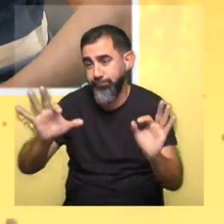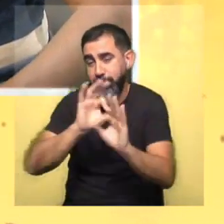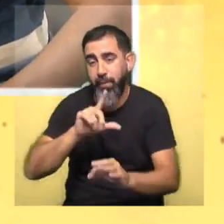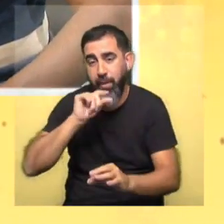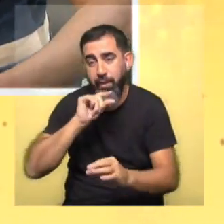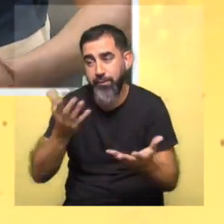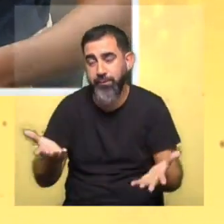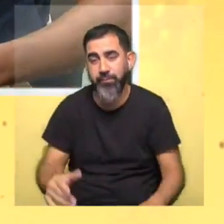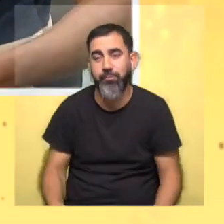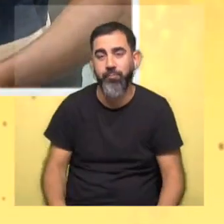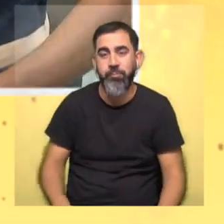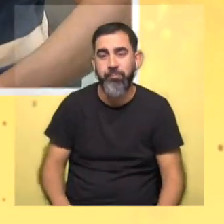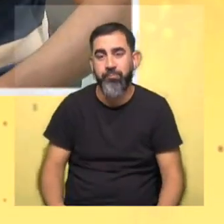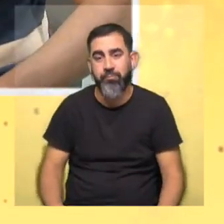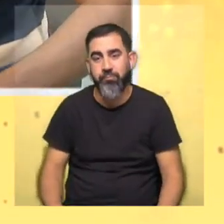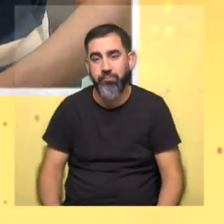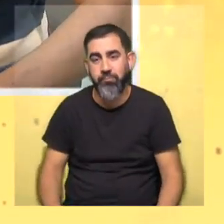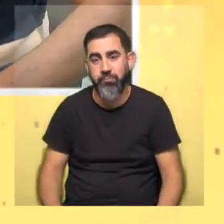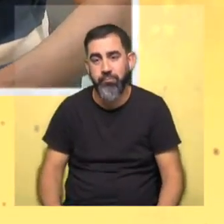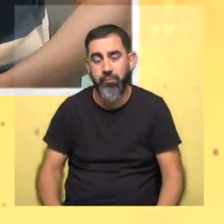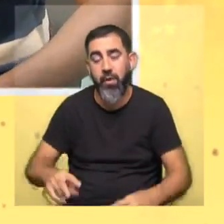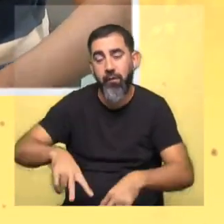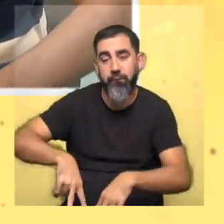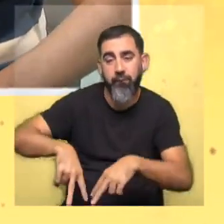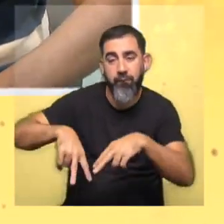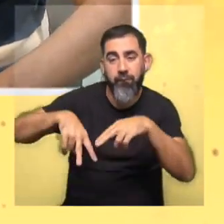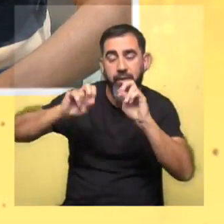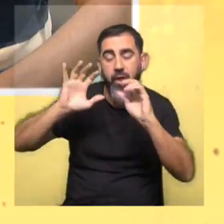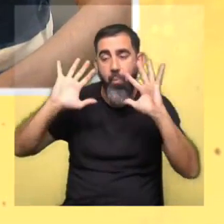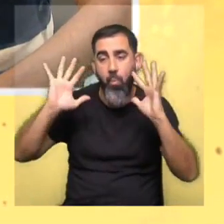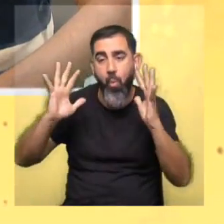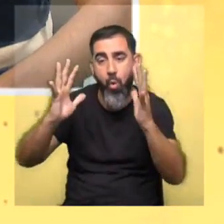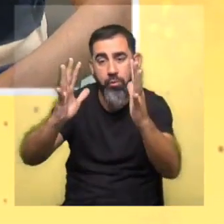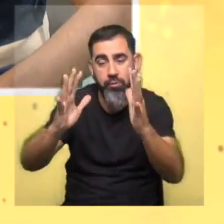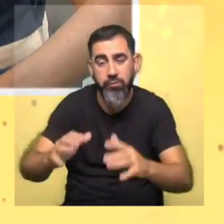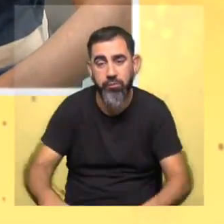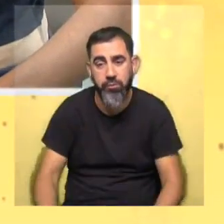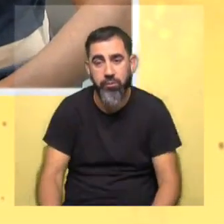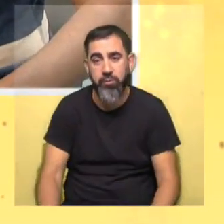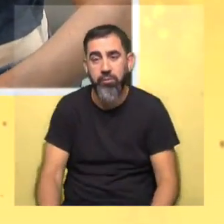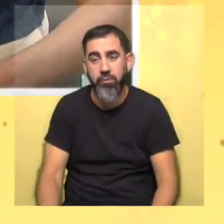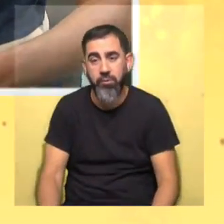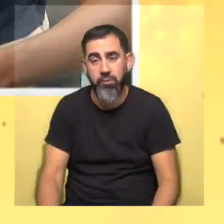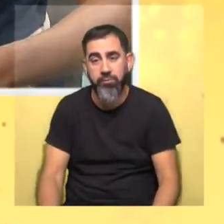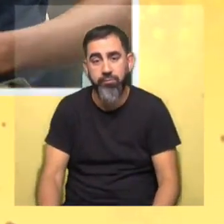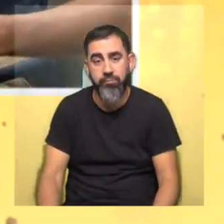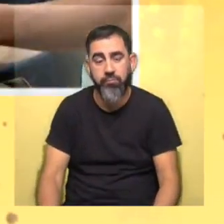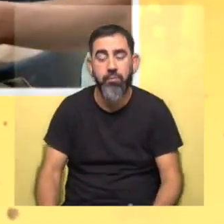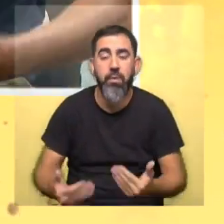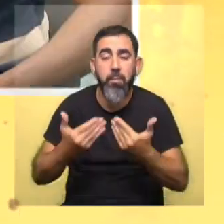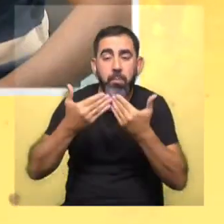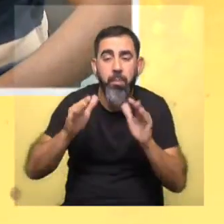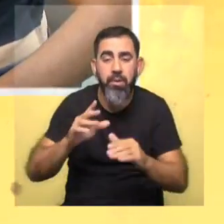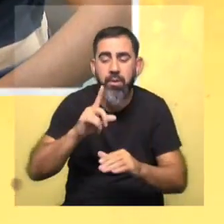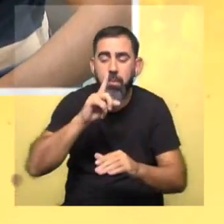bueno, vamos a meternos un poquito monte adentro a ver qué sale y bueno, empezamos con miles